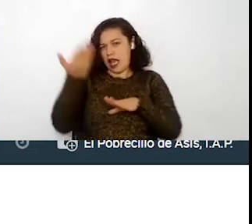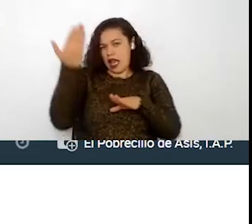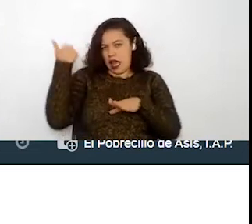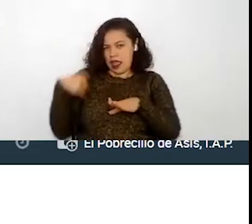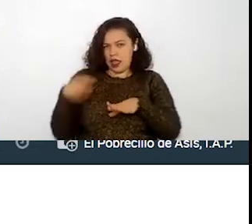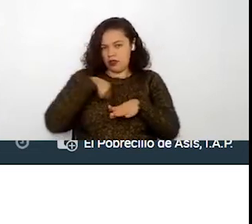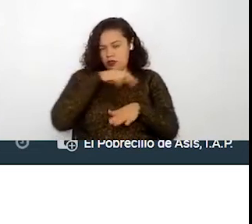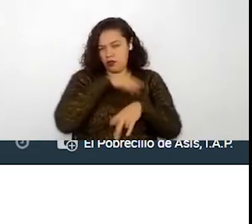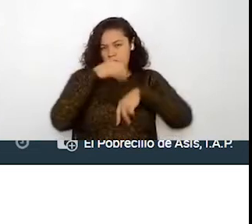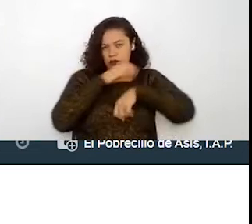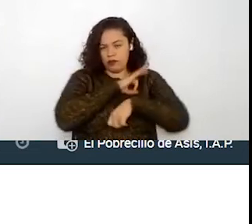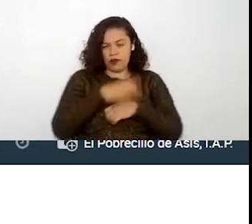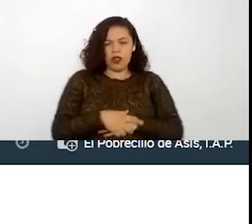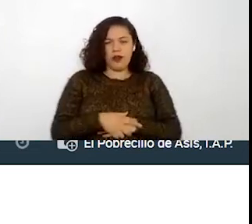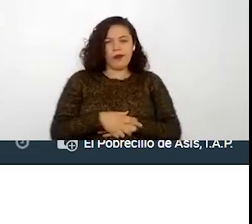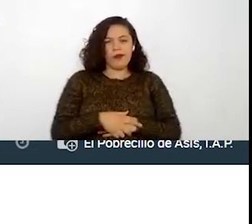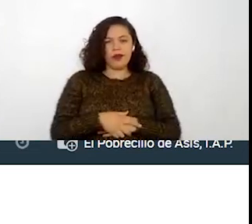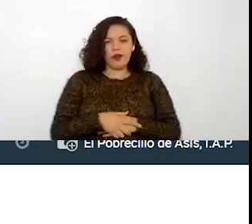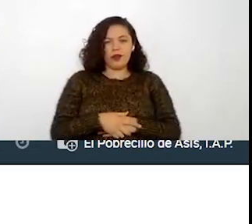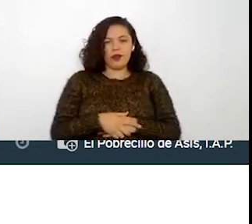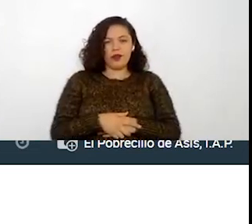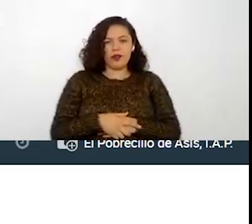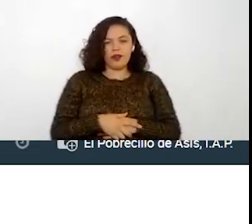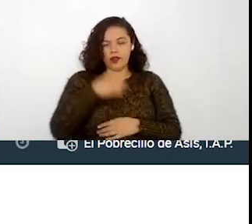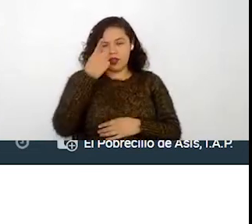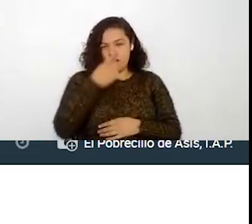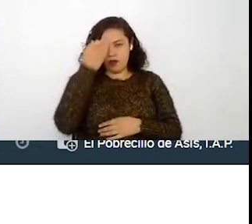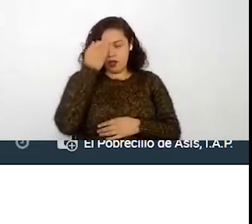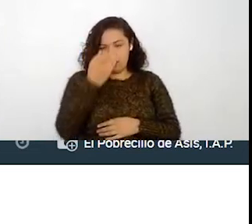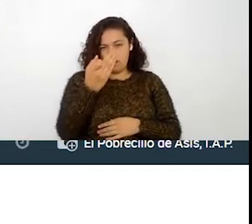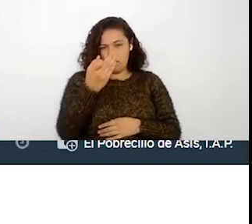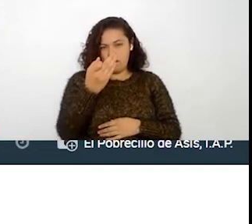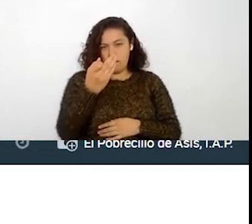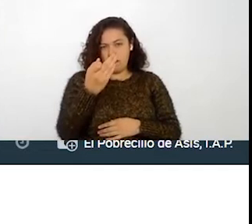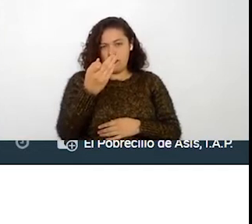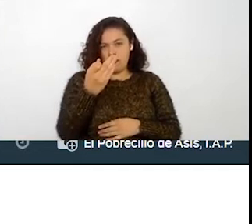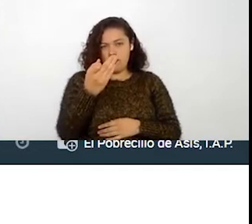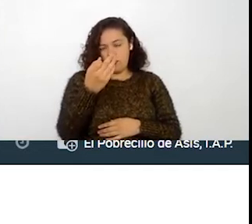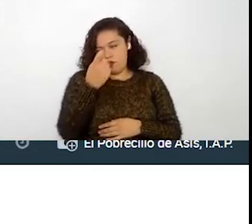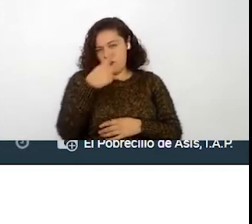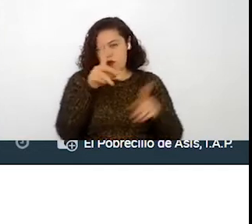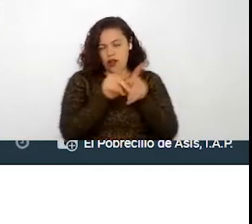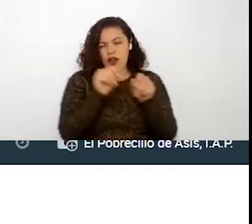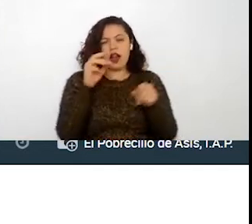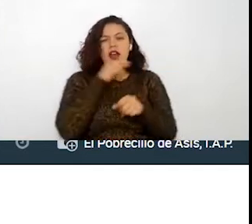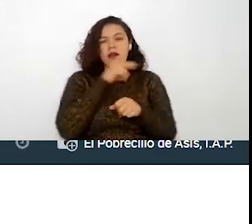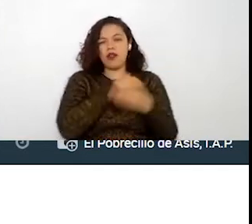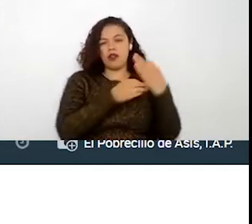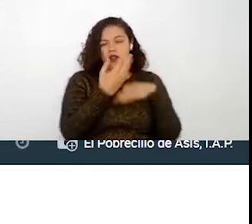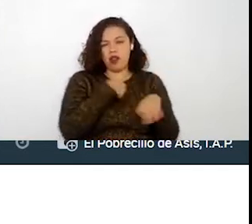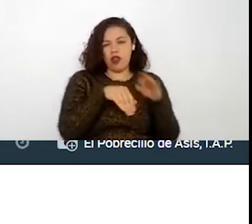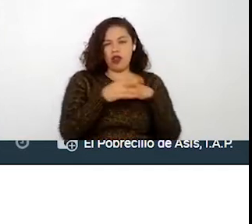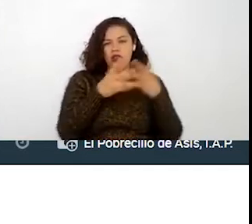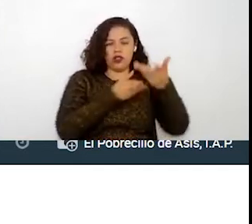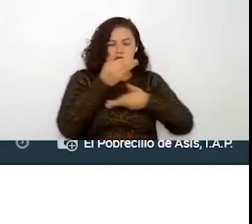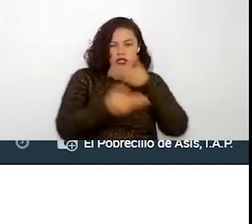podríamos poner de en un solo momento todos todas las sesiones o todos